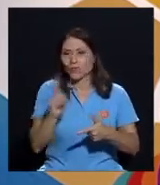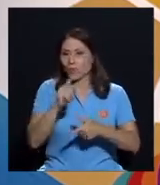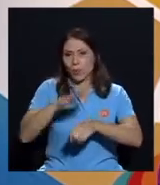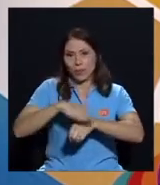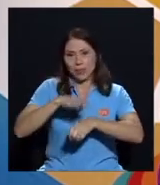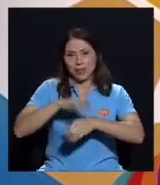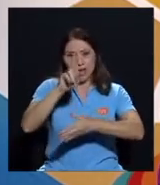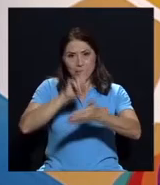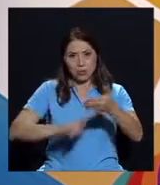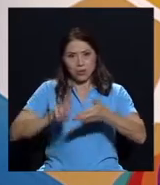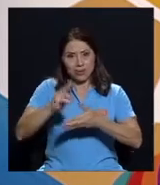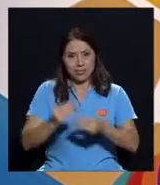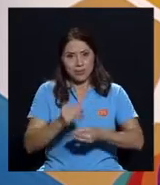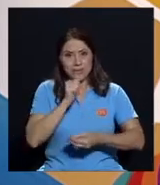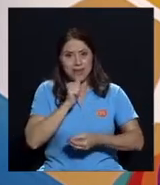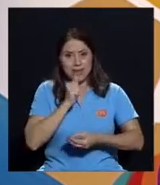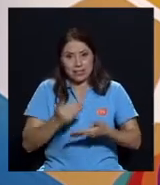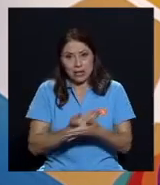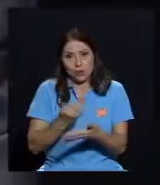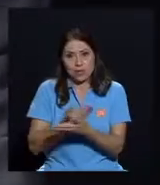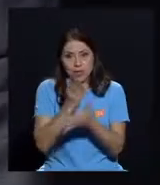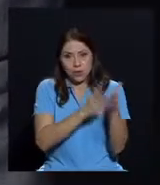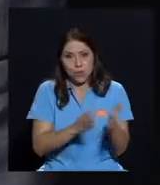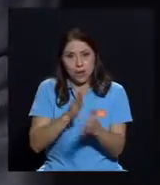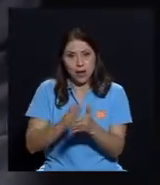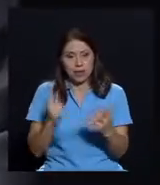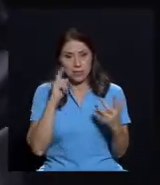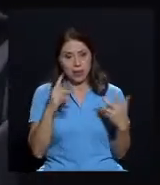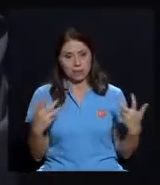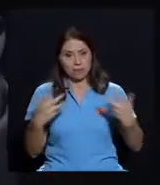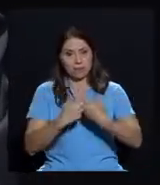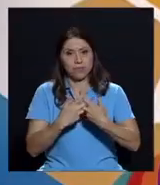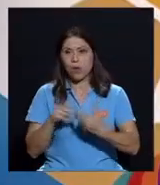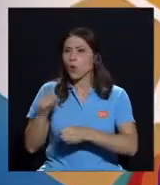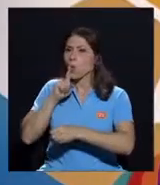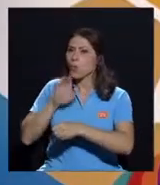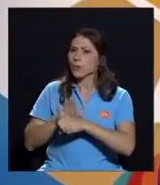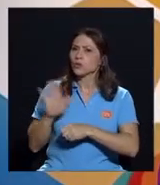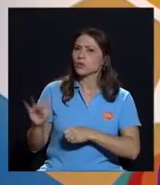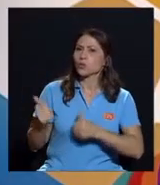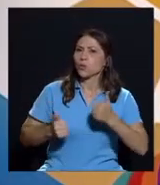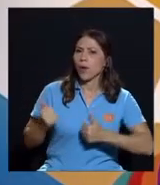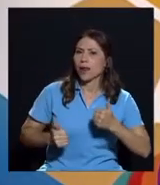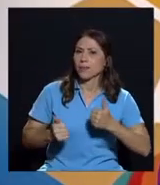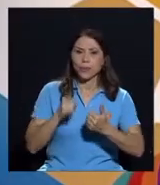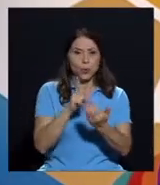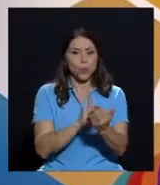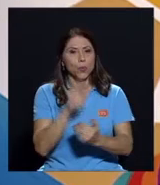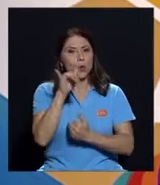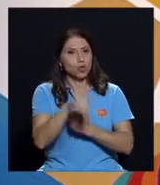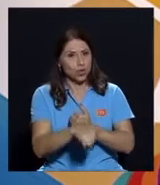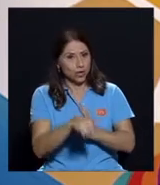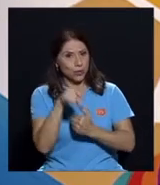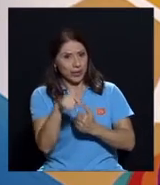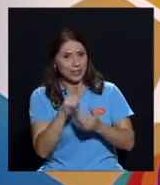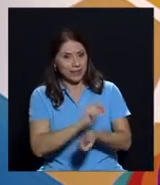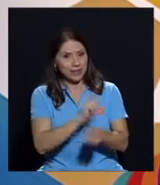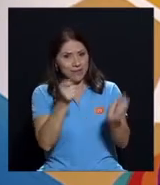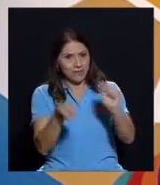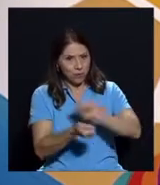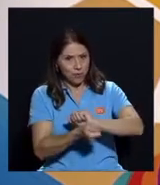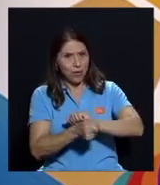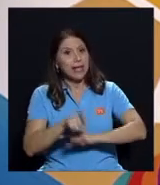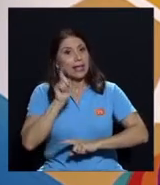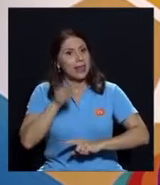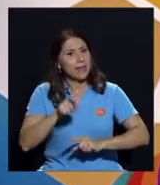más bien actualizar sus planes y estar al tono el día en compromisos sociales hay un proyecto de ley en la materia de esta reforma que yo creo que debe discutirse